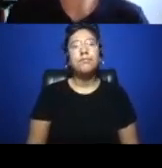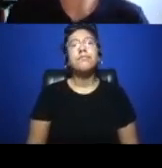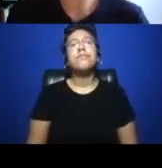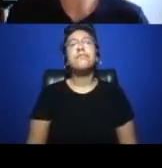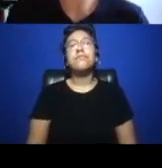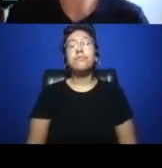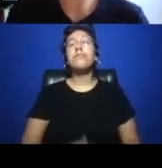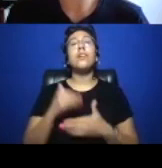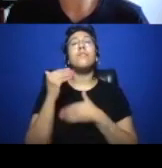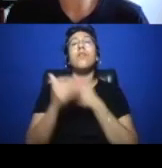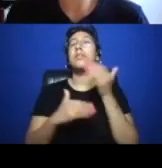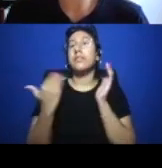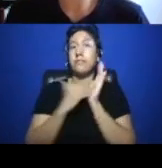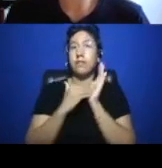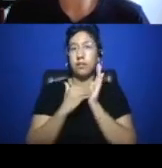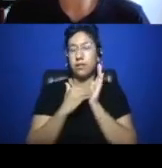El proceso involucra